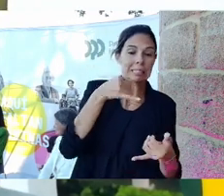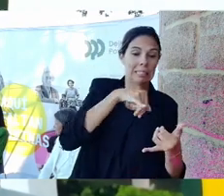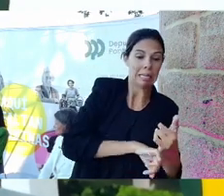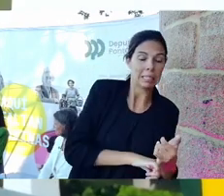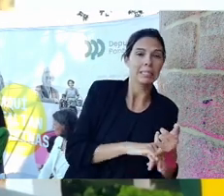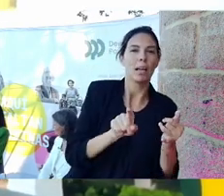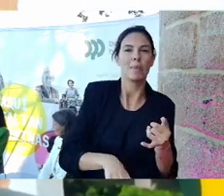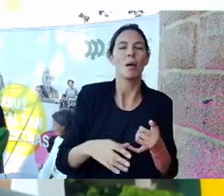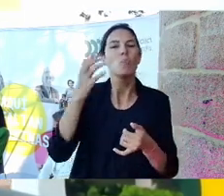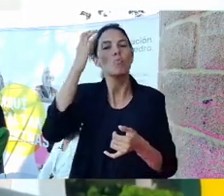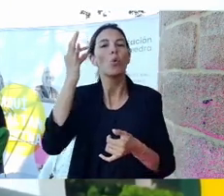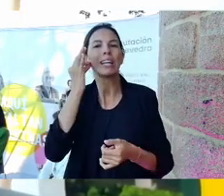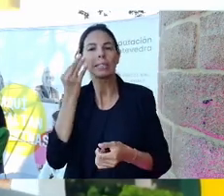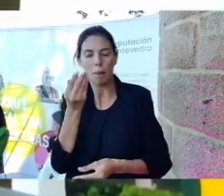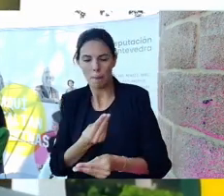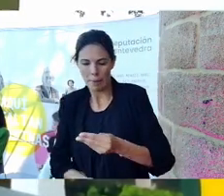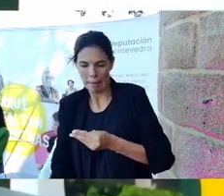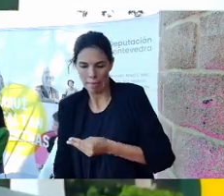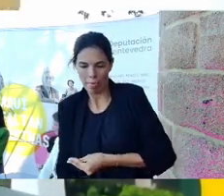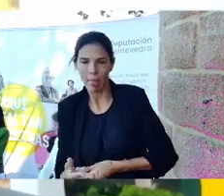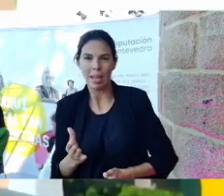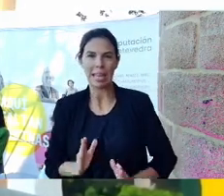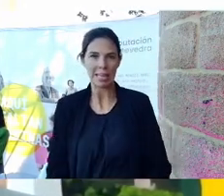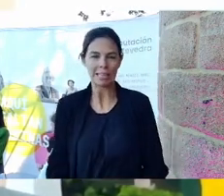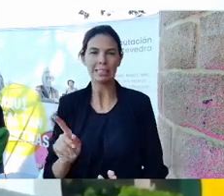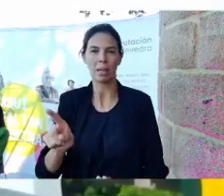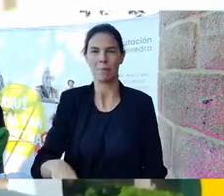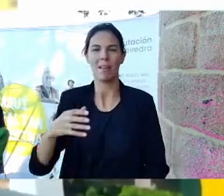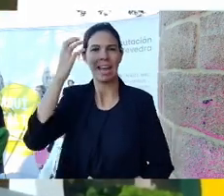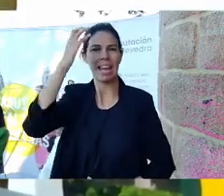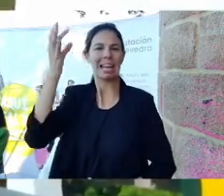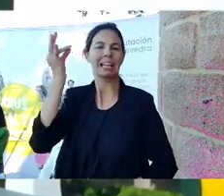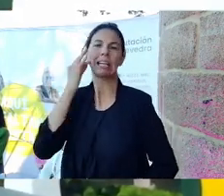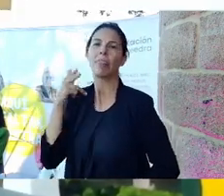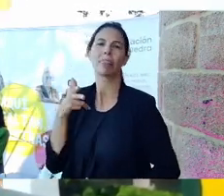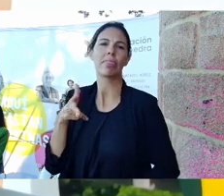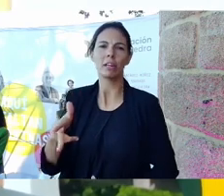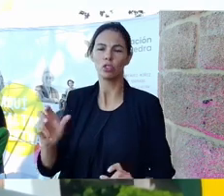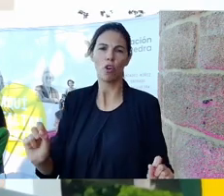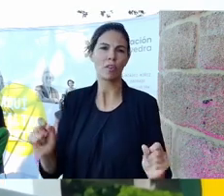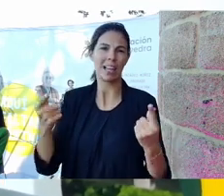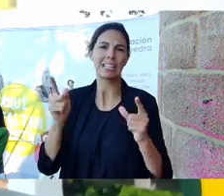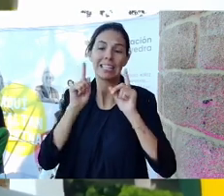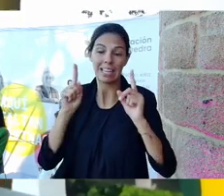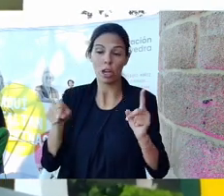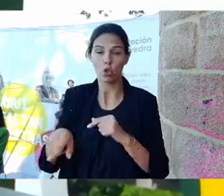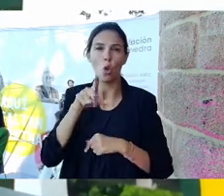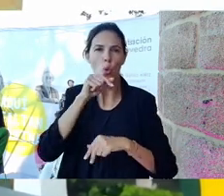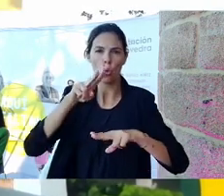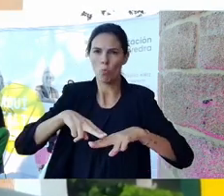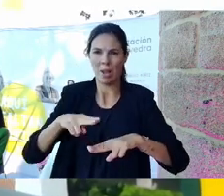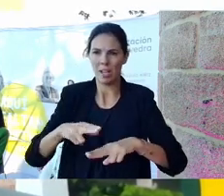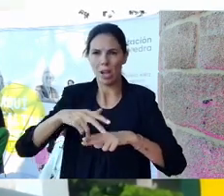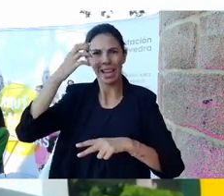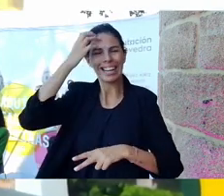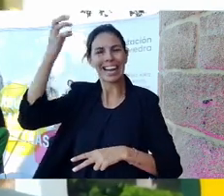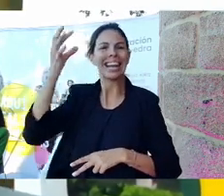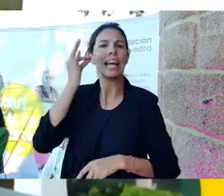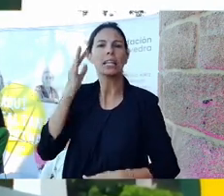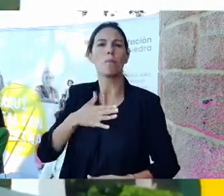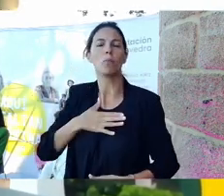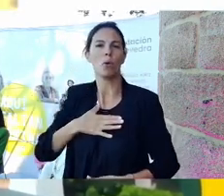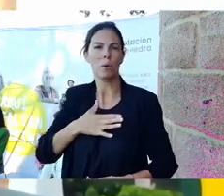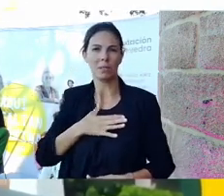raíñas consorte, tamén raíñas nai e raíñas de pleno dereito, como é o caso de Urraca, que era unha